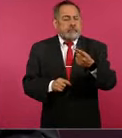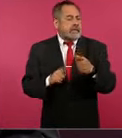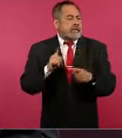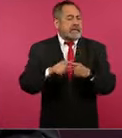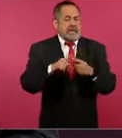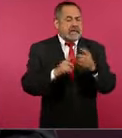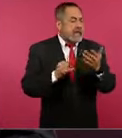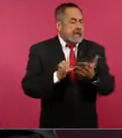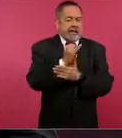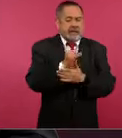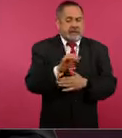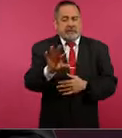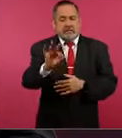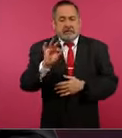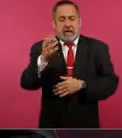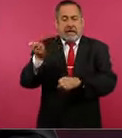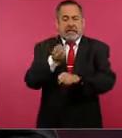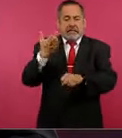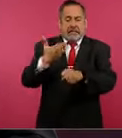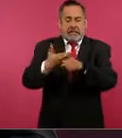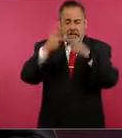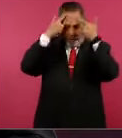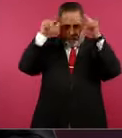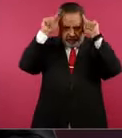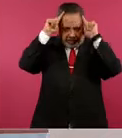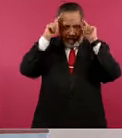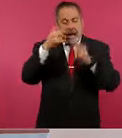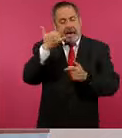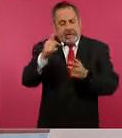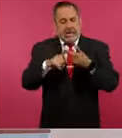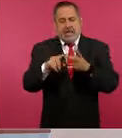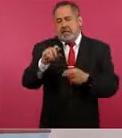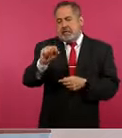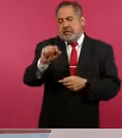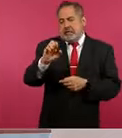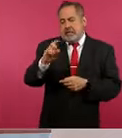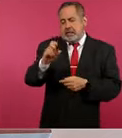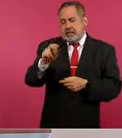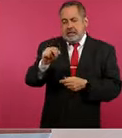designación del secretario de Marina y de Defensa